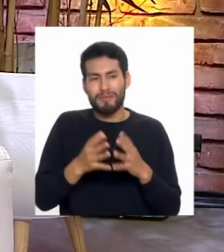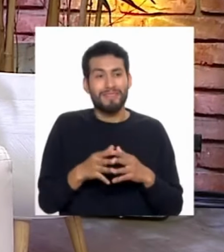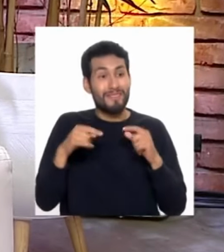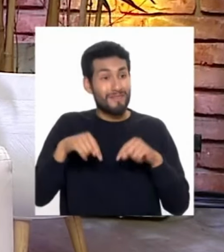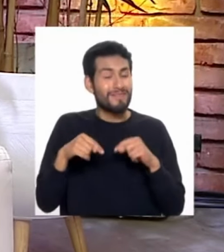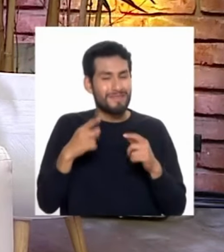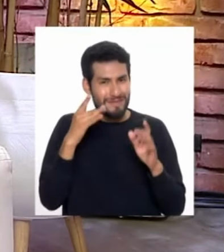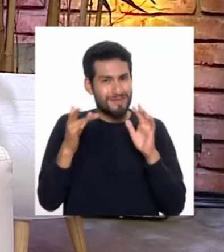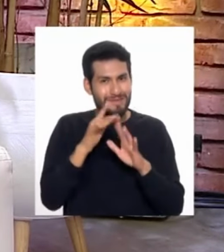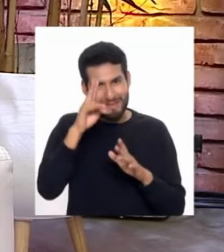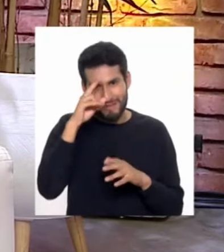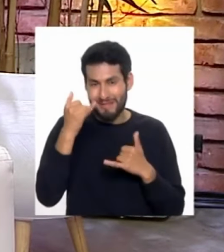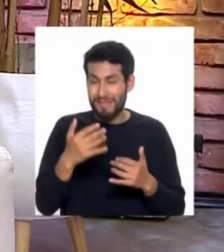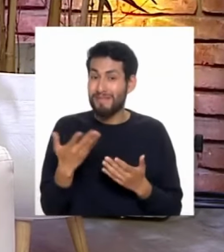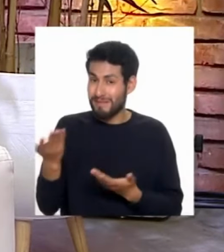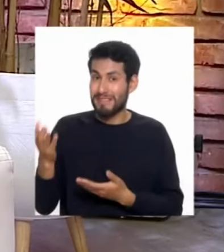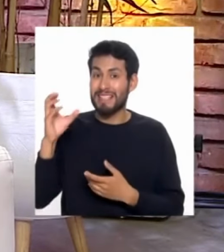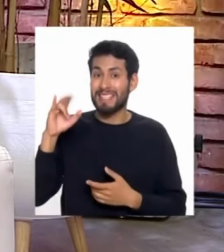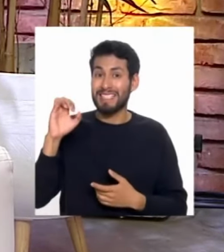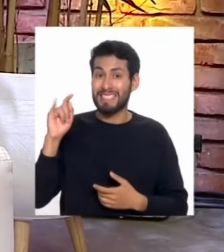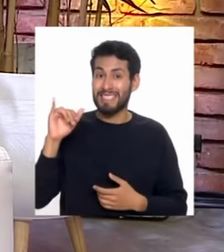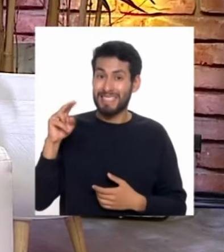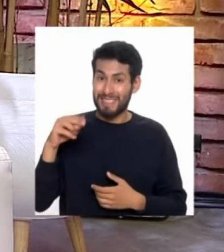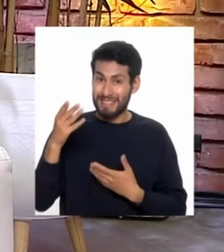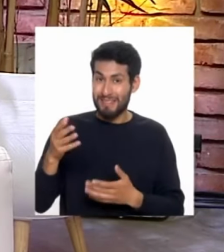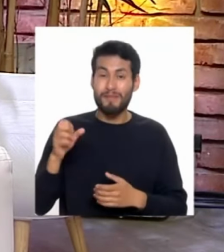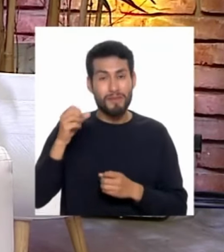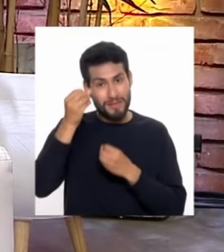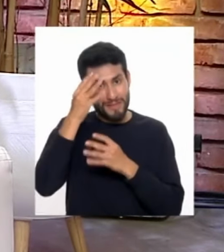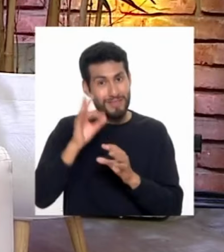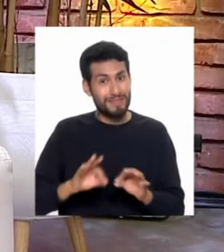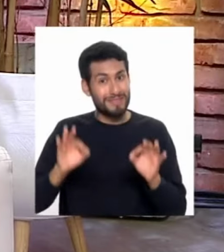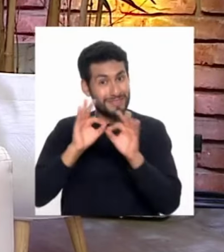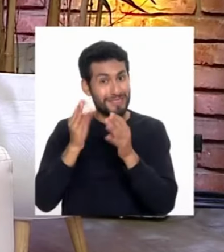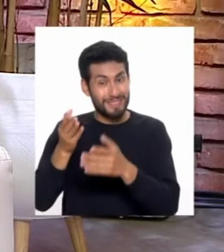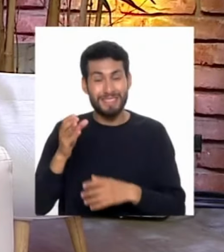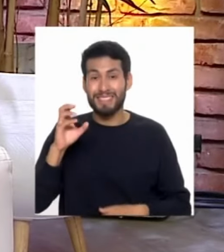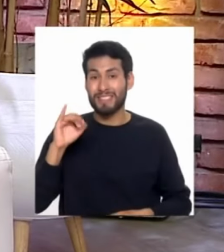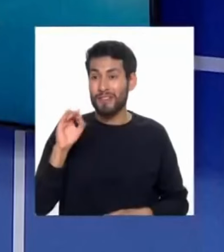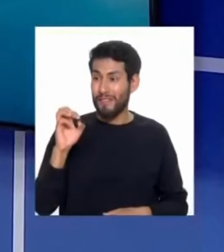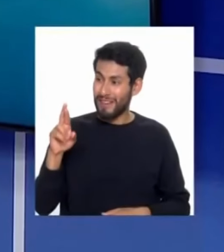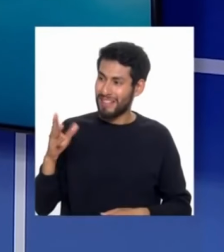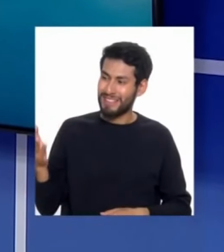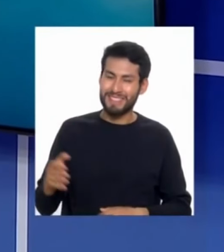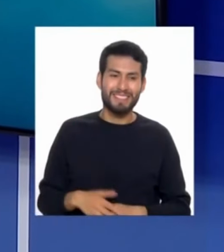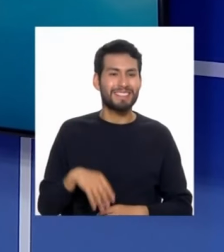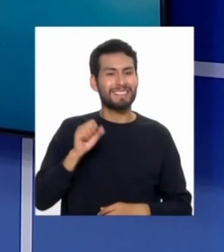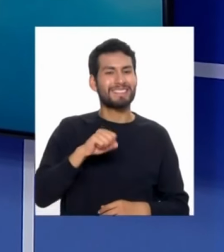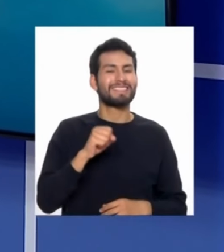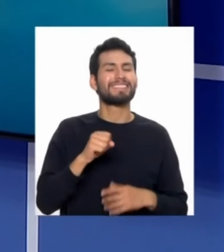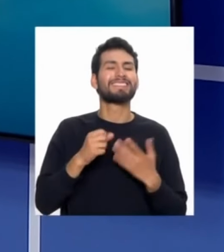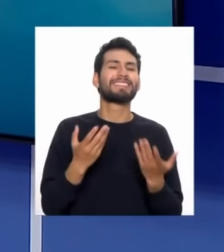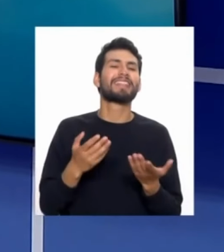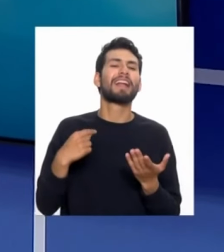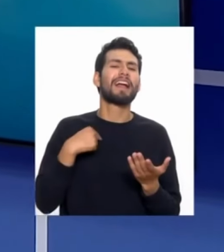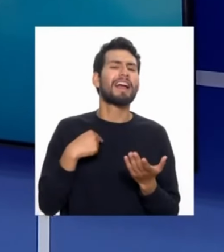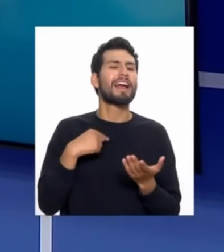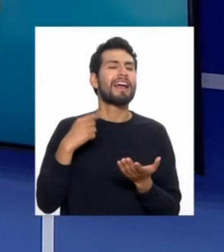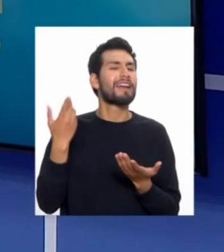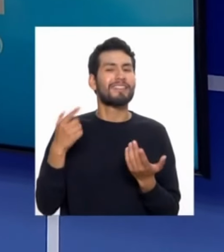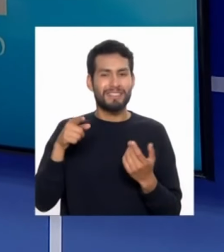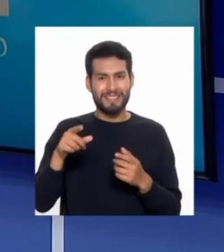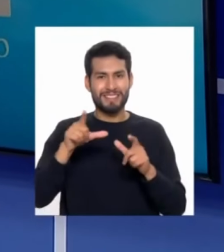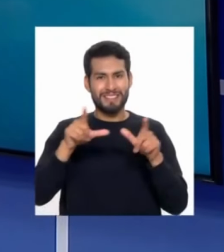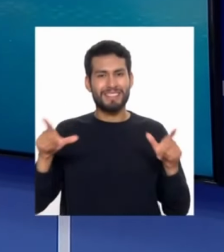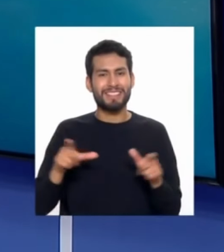está Conecta. Pero ahora sí, nos vamos con Chris, que como siempre nos trae importante información. Christopher. Así es, Fátima, y nos conectamos directamente